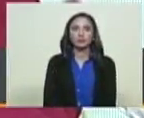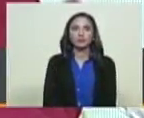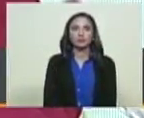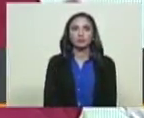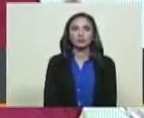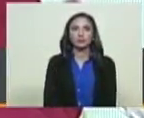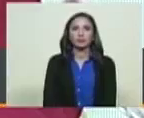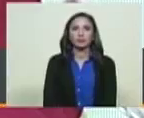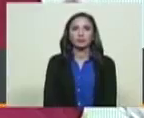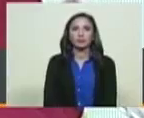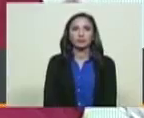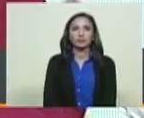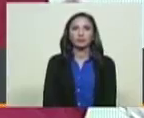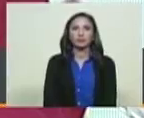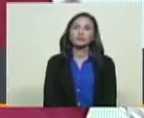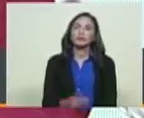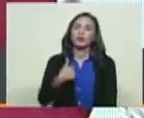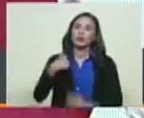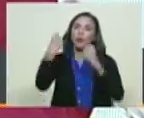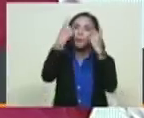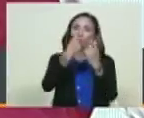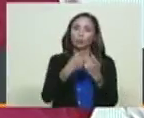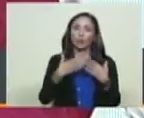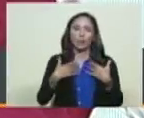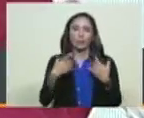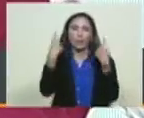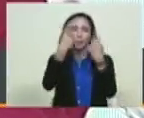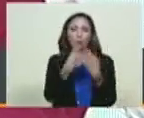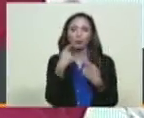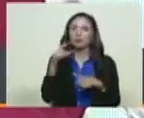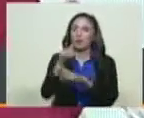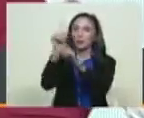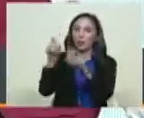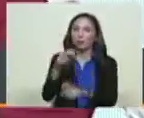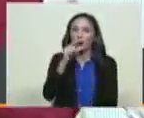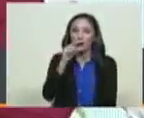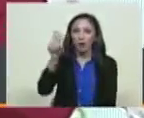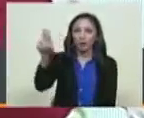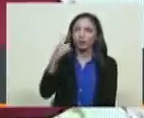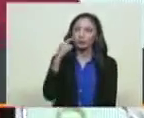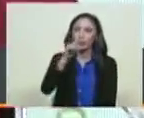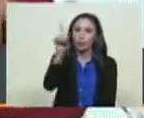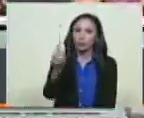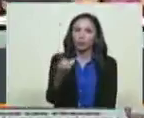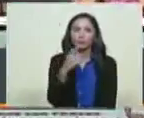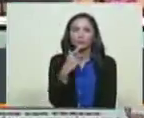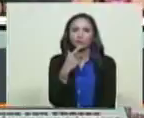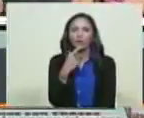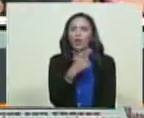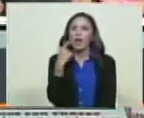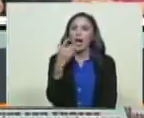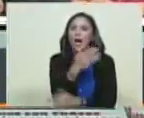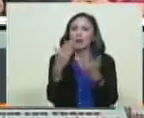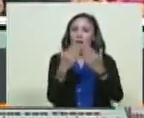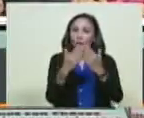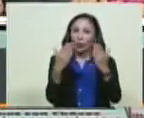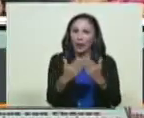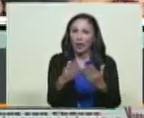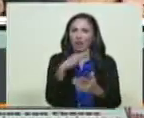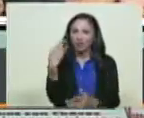creo que es un tema vital yo me estaba preguntando y le pregunté a esto esto la juventud tiene una escuela de cuadros de